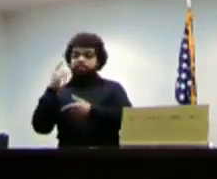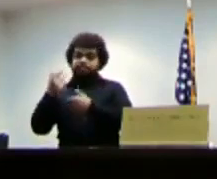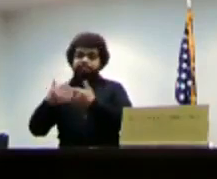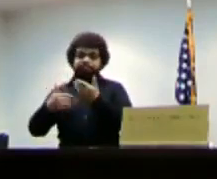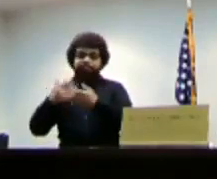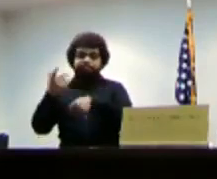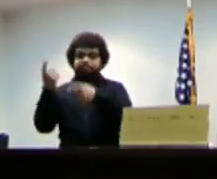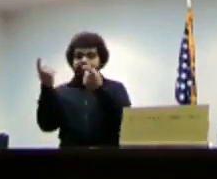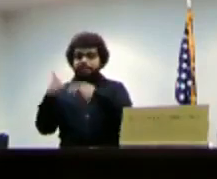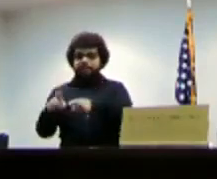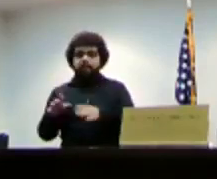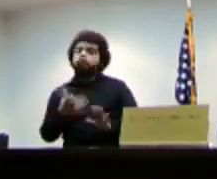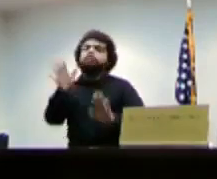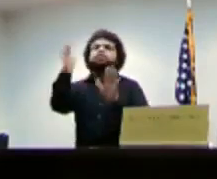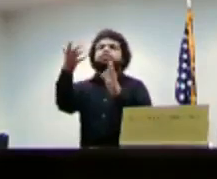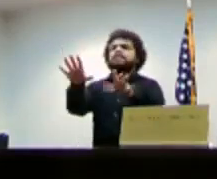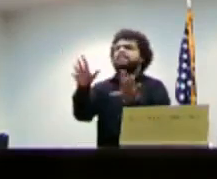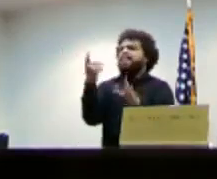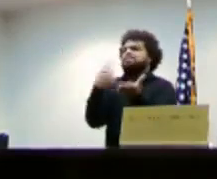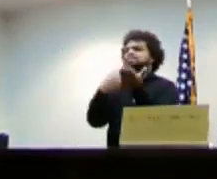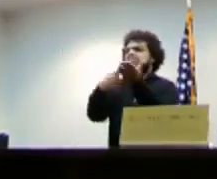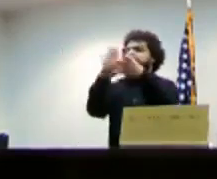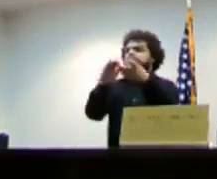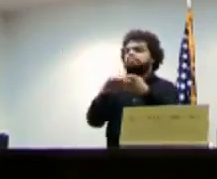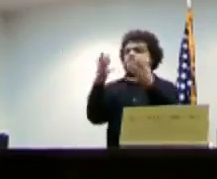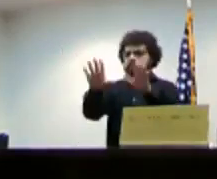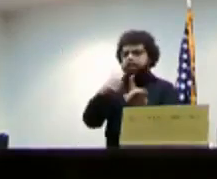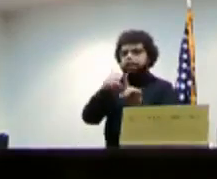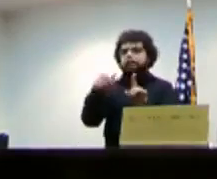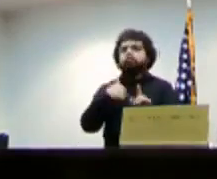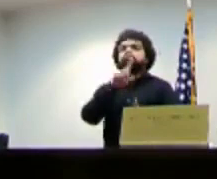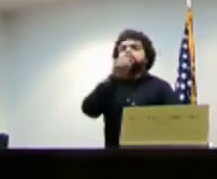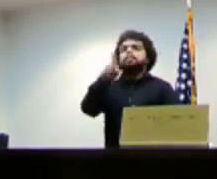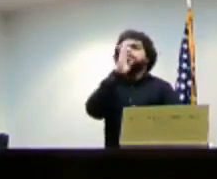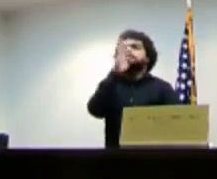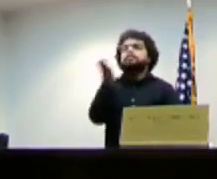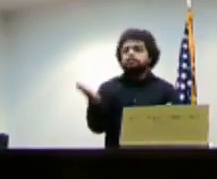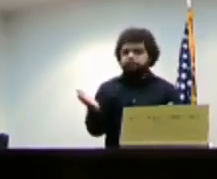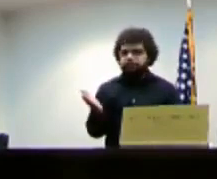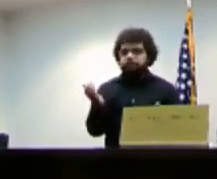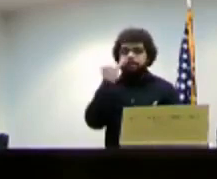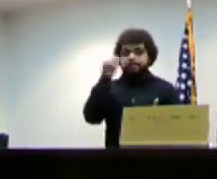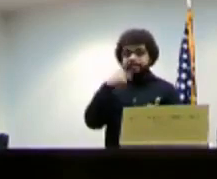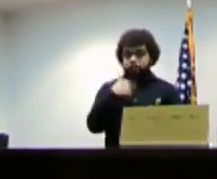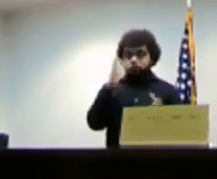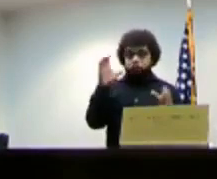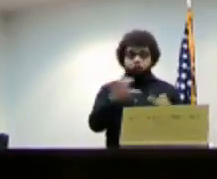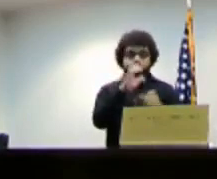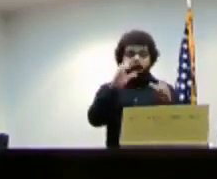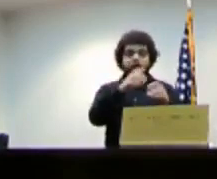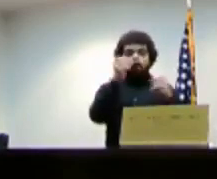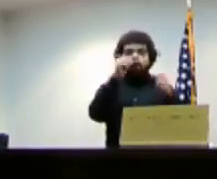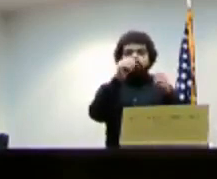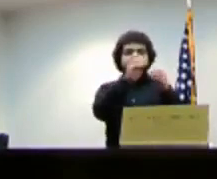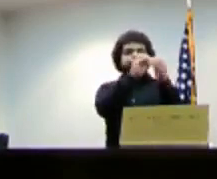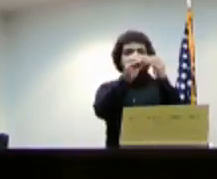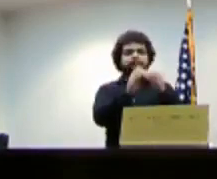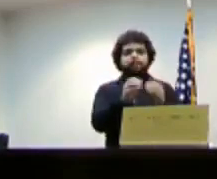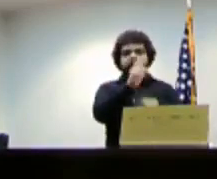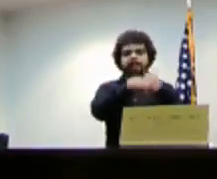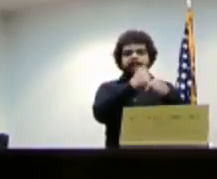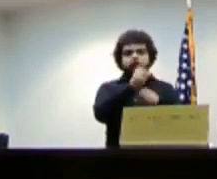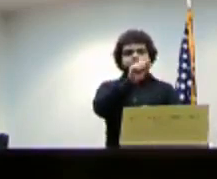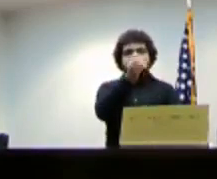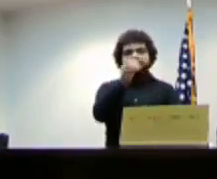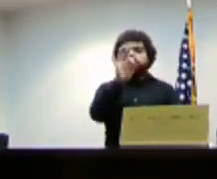ya hablamos de los eventos. Por eso, pero es que no me está preguntando. Quiero preguntar lo siguiente. Si yo hago un mantenimiento en el 2009 de una de esas plantas, ¿cada